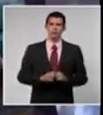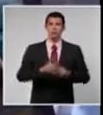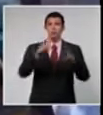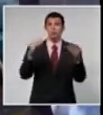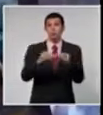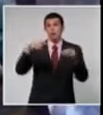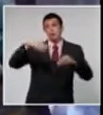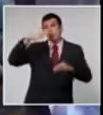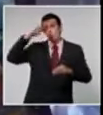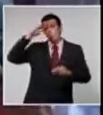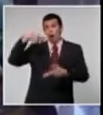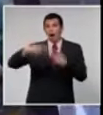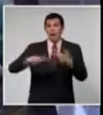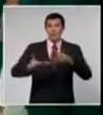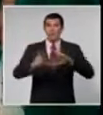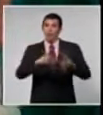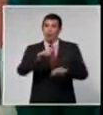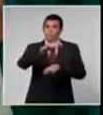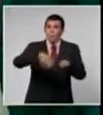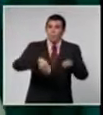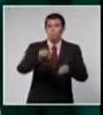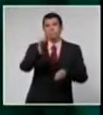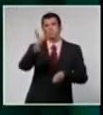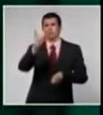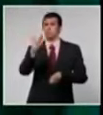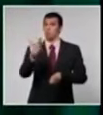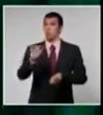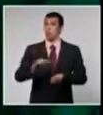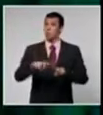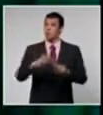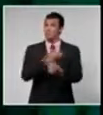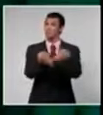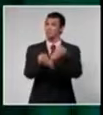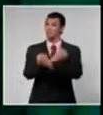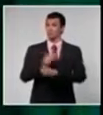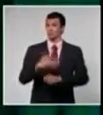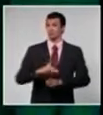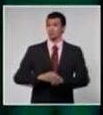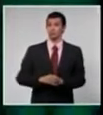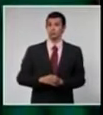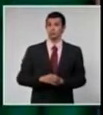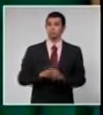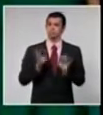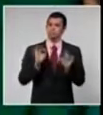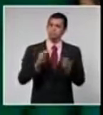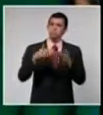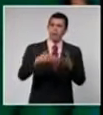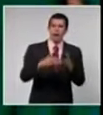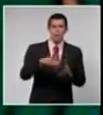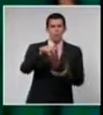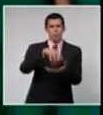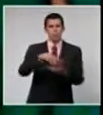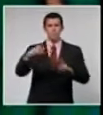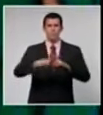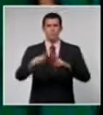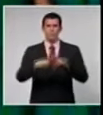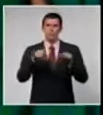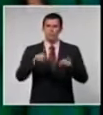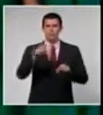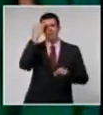número 15. A ella, un equipo multidisciplinario del Hospital Bayamés le devolvió la vida, y entre los protagonistas, tres